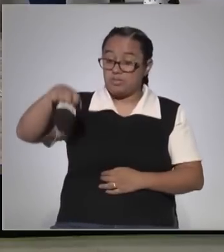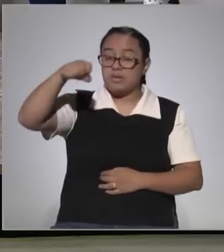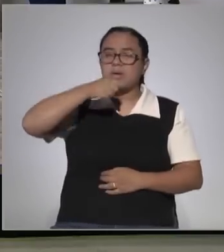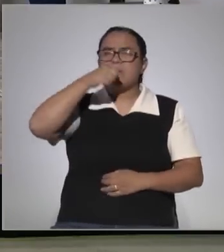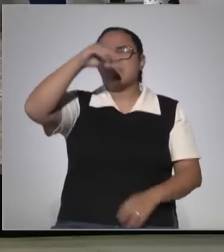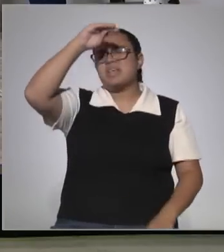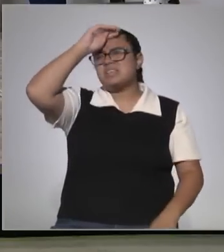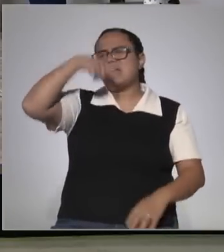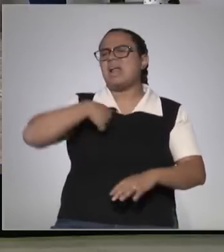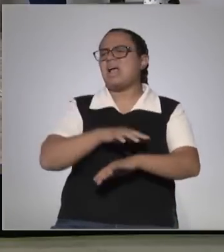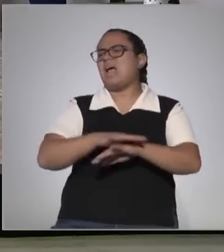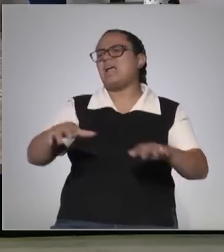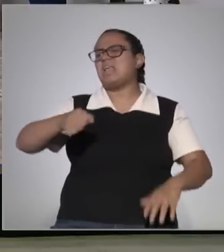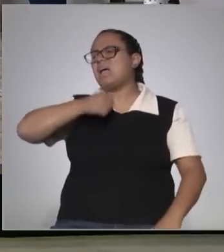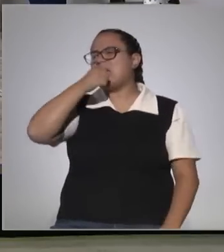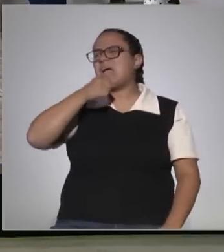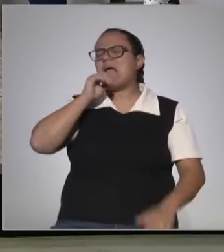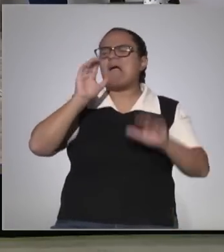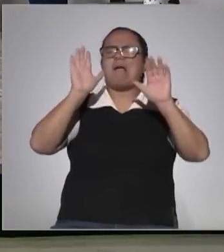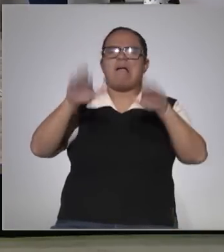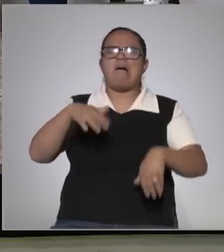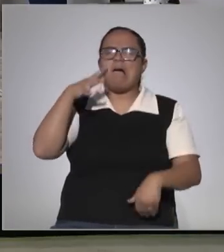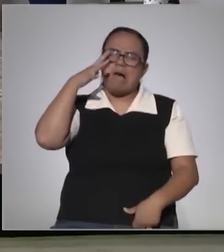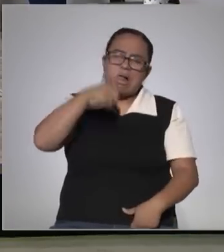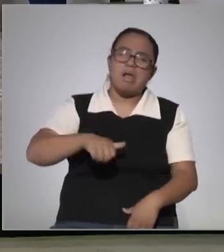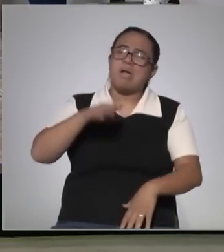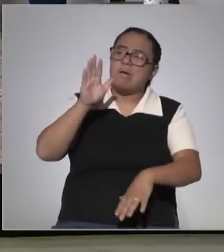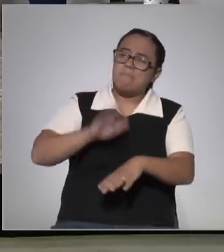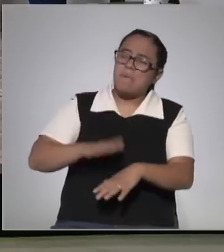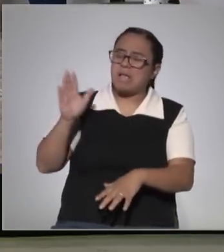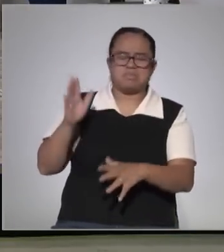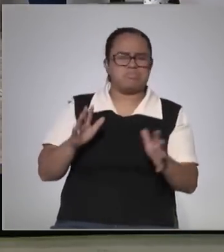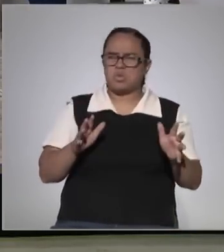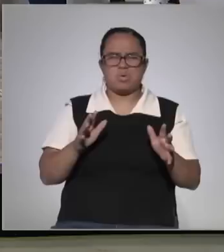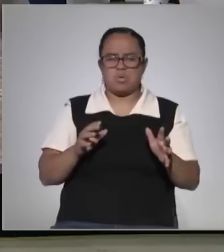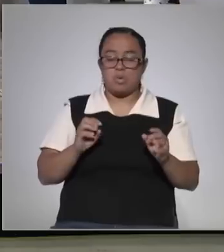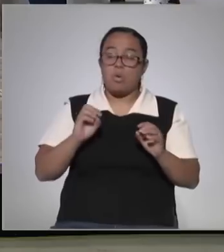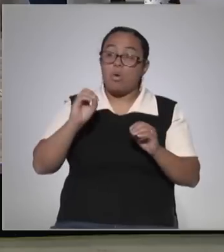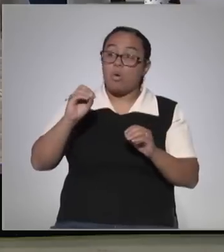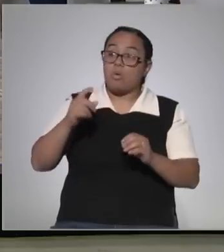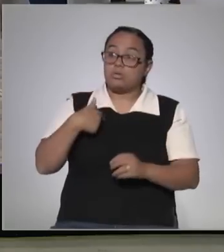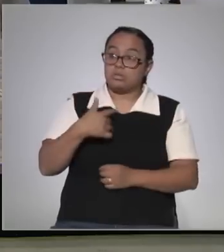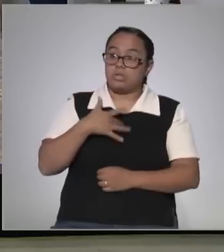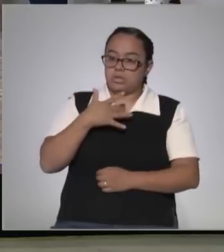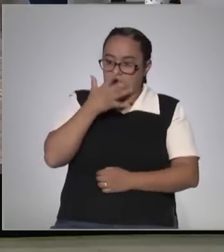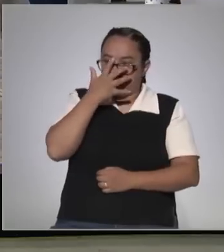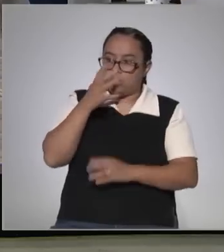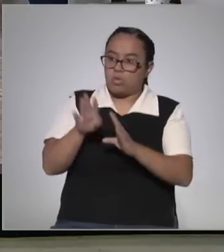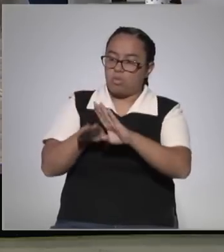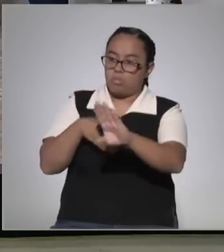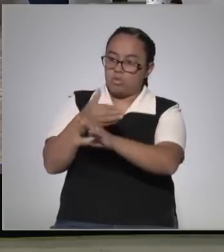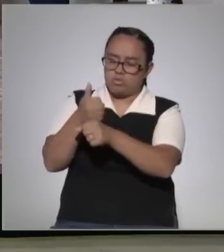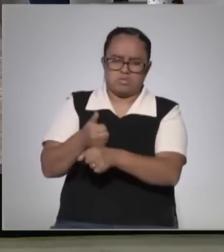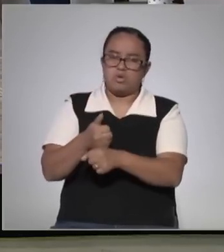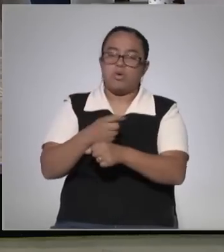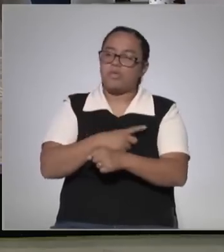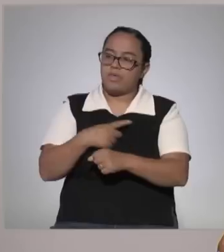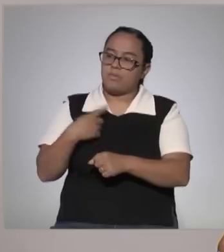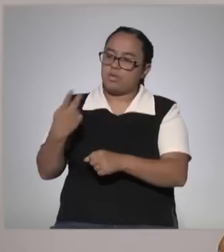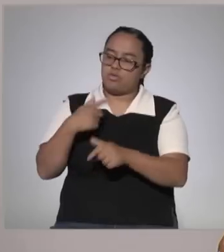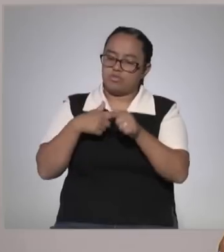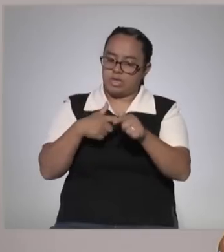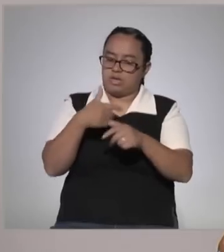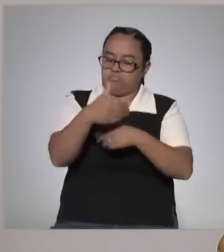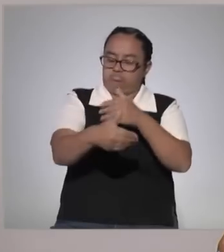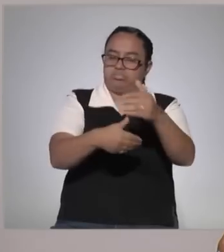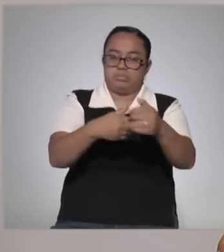por sentado, no debe existir incluso tal vez esta vergüenza o este miedo a lastimar a la pareja, sino hay que seguir construyéndolo, ¿no? Ya